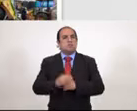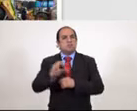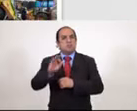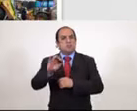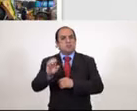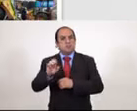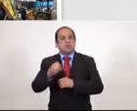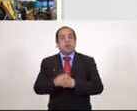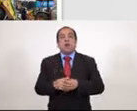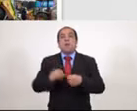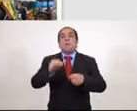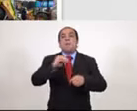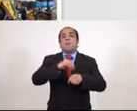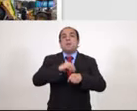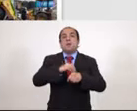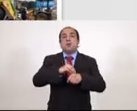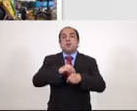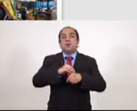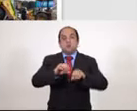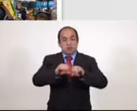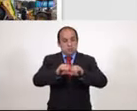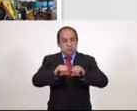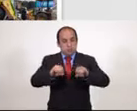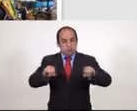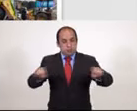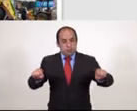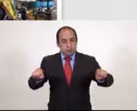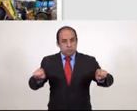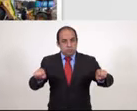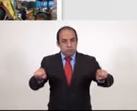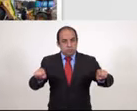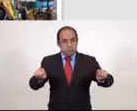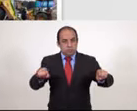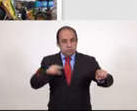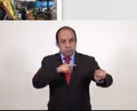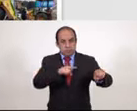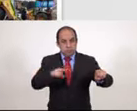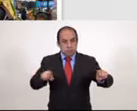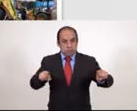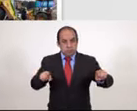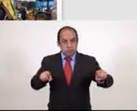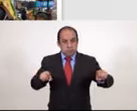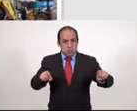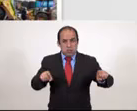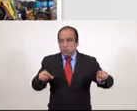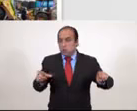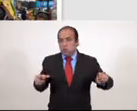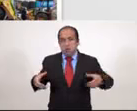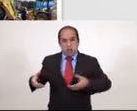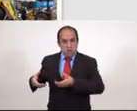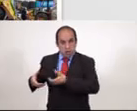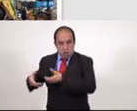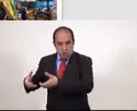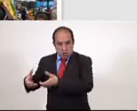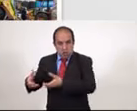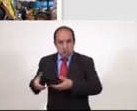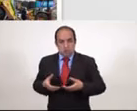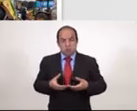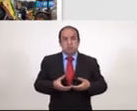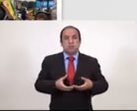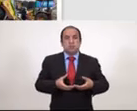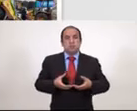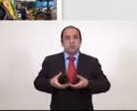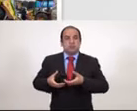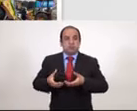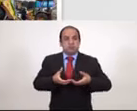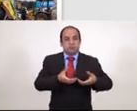para instalar un ducto que atravesaría ambos carriles de la avenida Canal de Miramontes en ese cruce